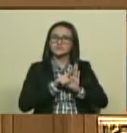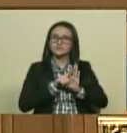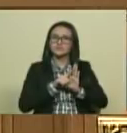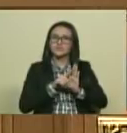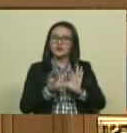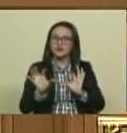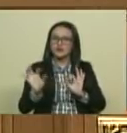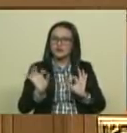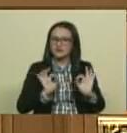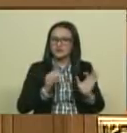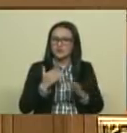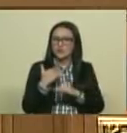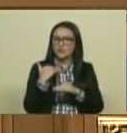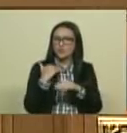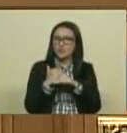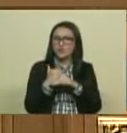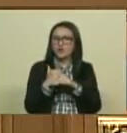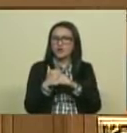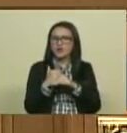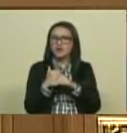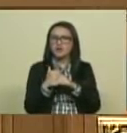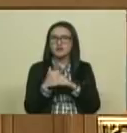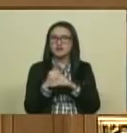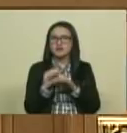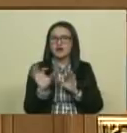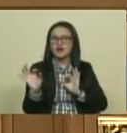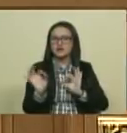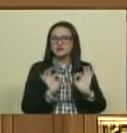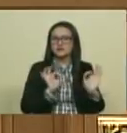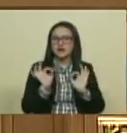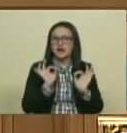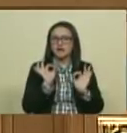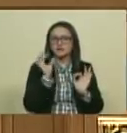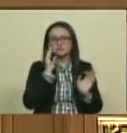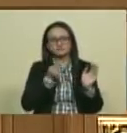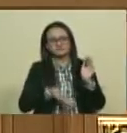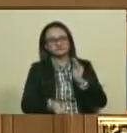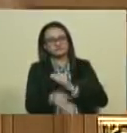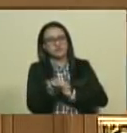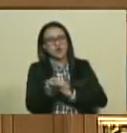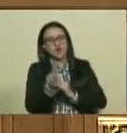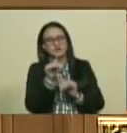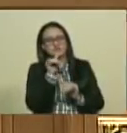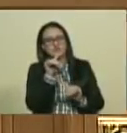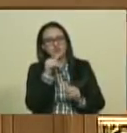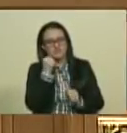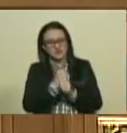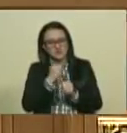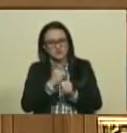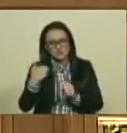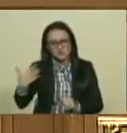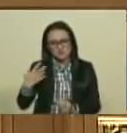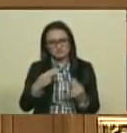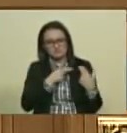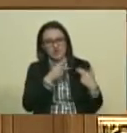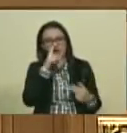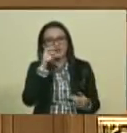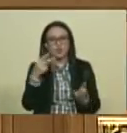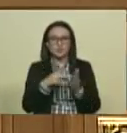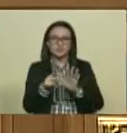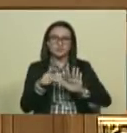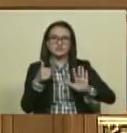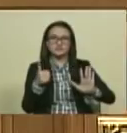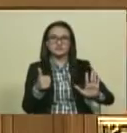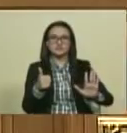teatro, repito, para presentar un informe de gestión correspondiente al año 2016.